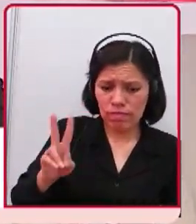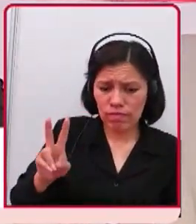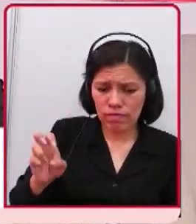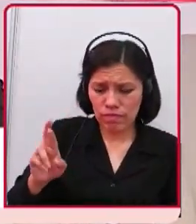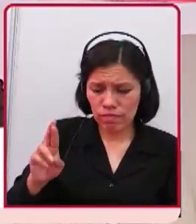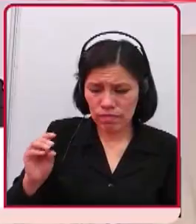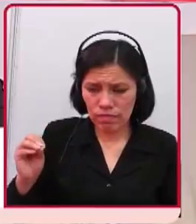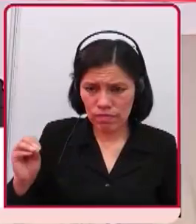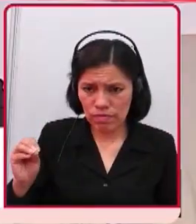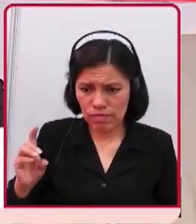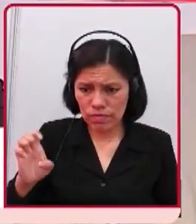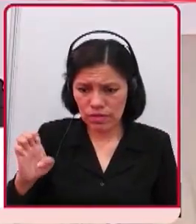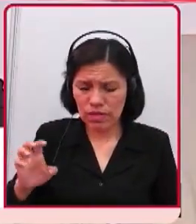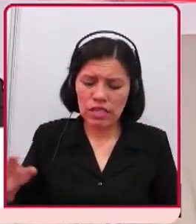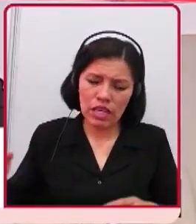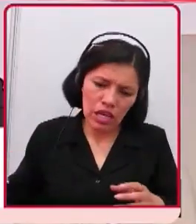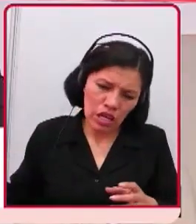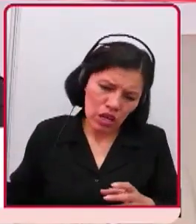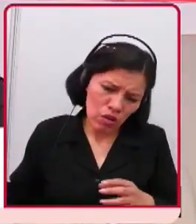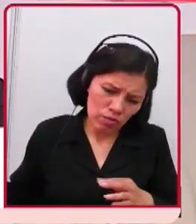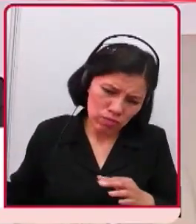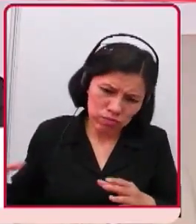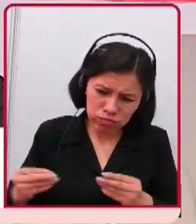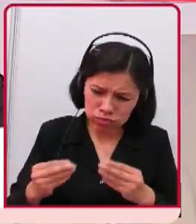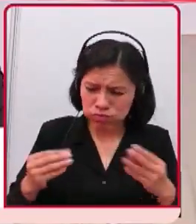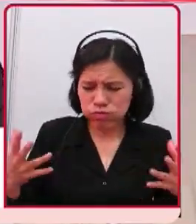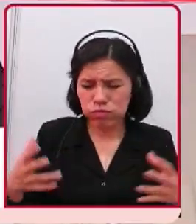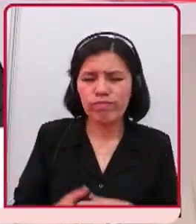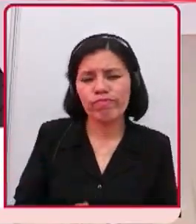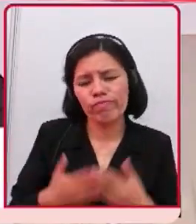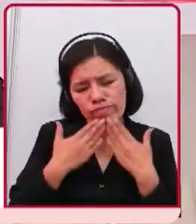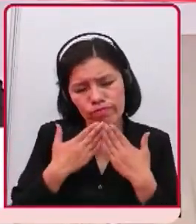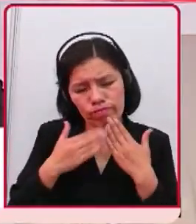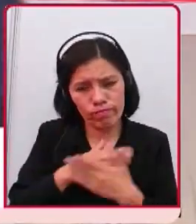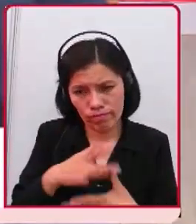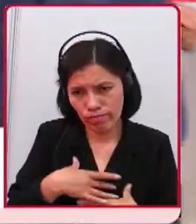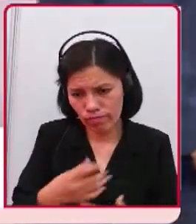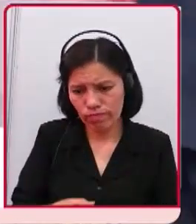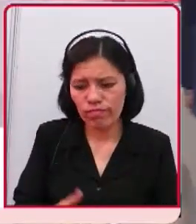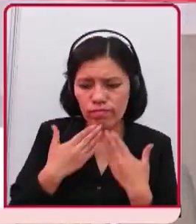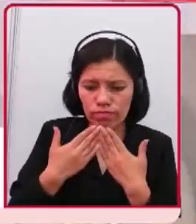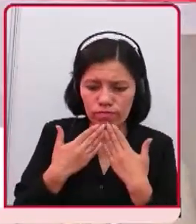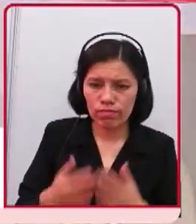¿no? Oye, interesante, ¿eh? Muchísimas gracias. ¿Eh? Un aplauso, por favor.